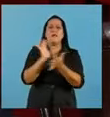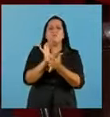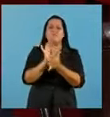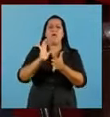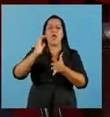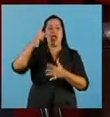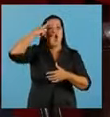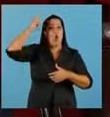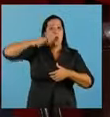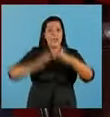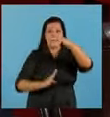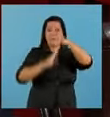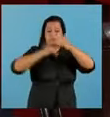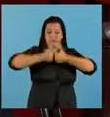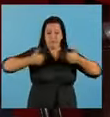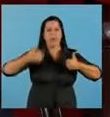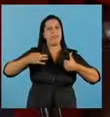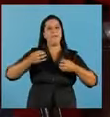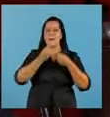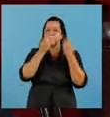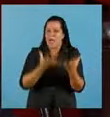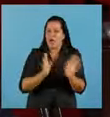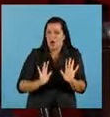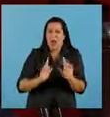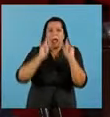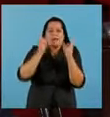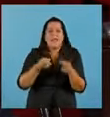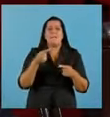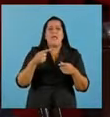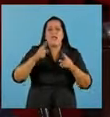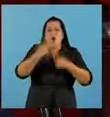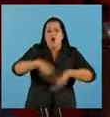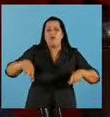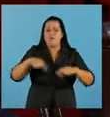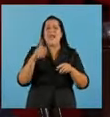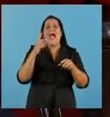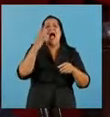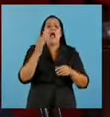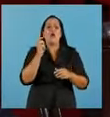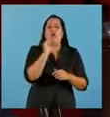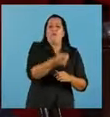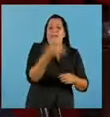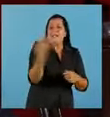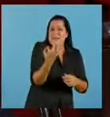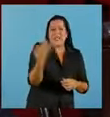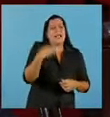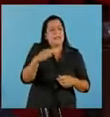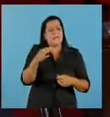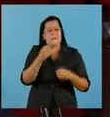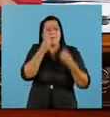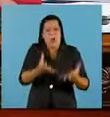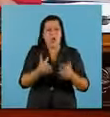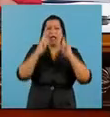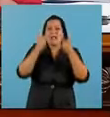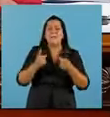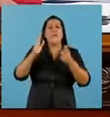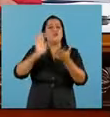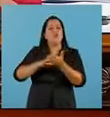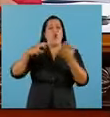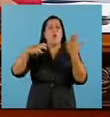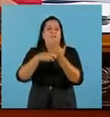Corte Suprema de Justicia, repensar el alcance del recurso extraordinario, mejorar el trabajo del Consejo de la